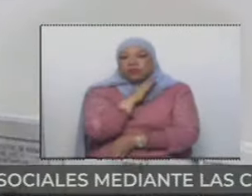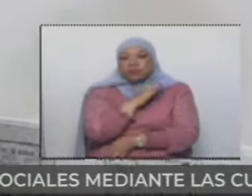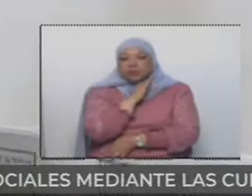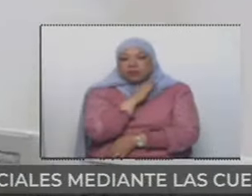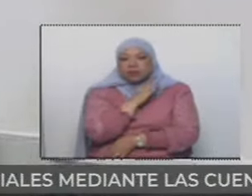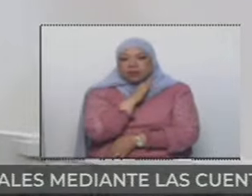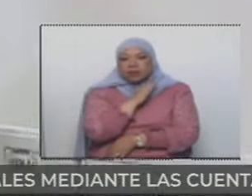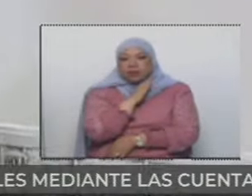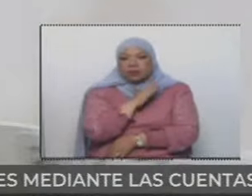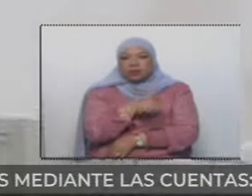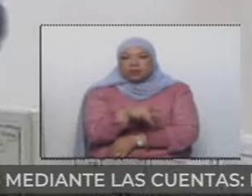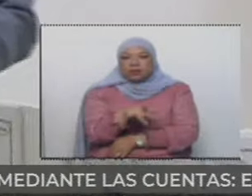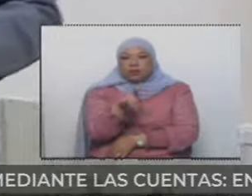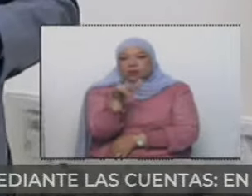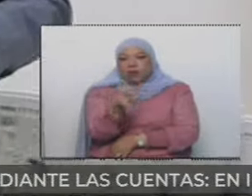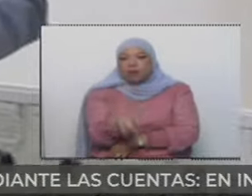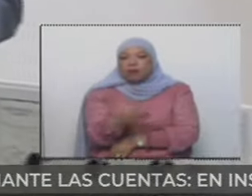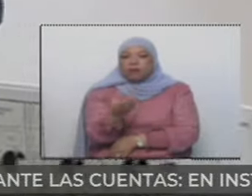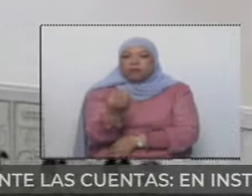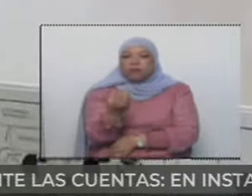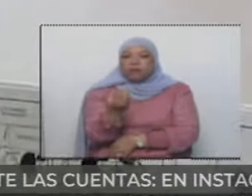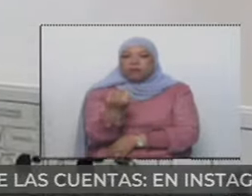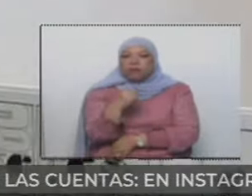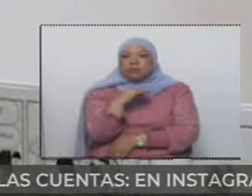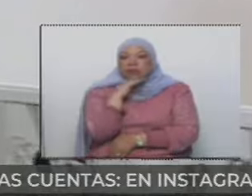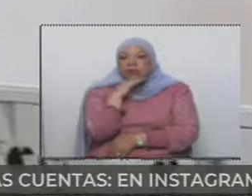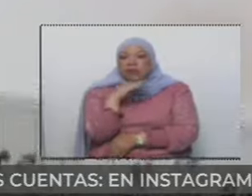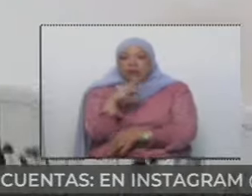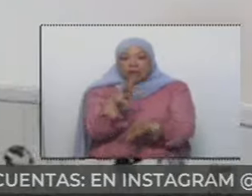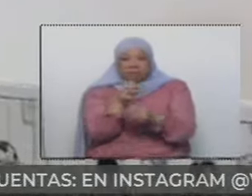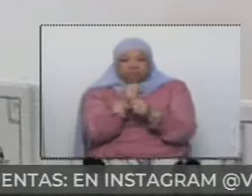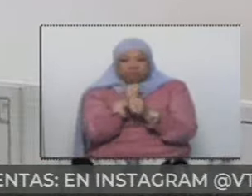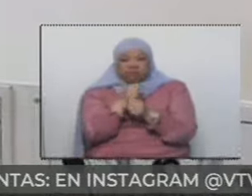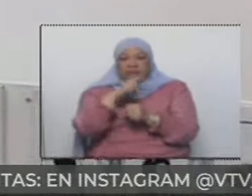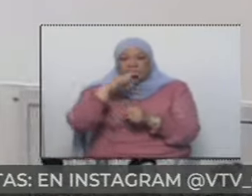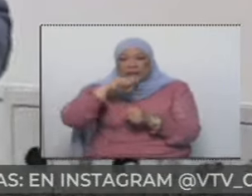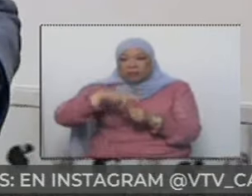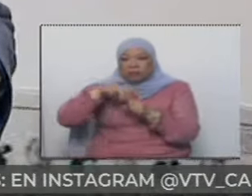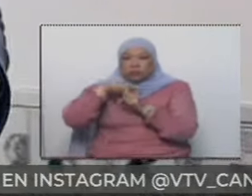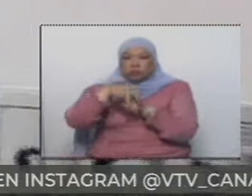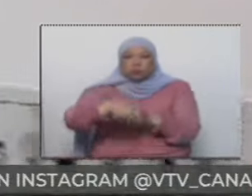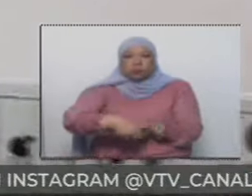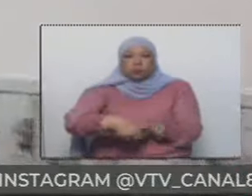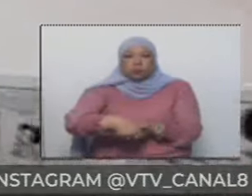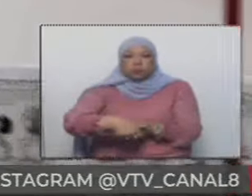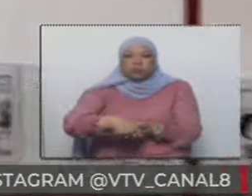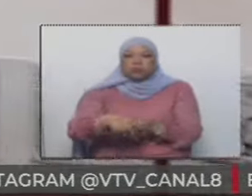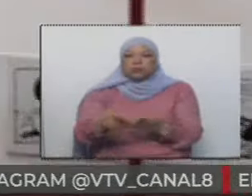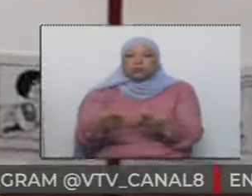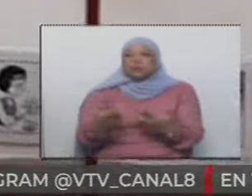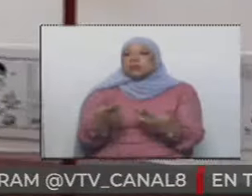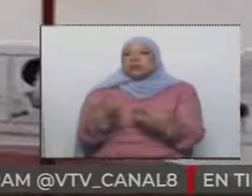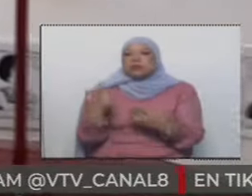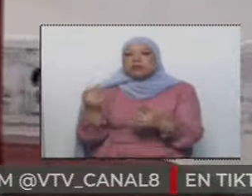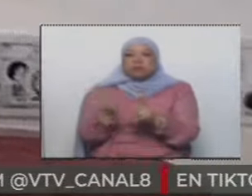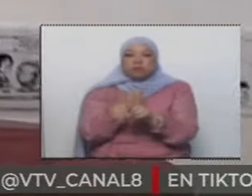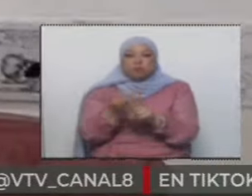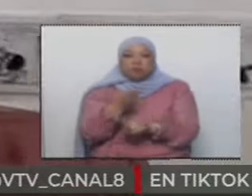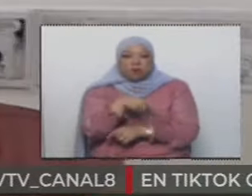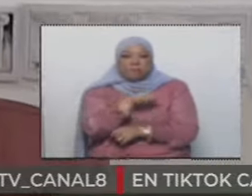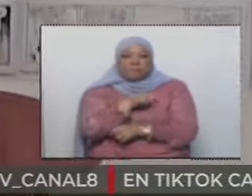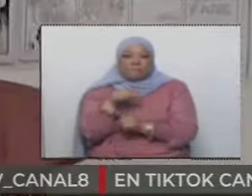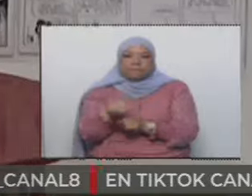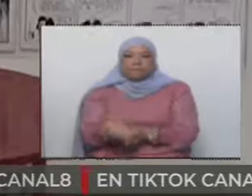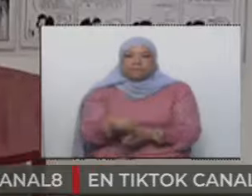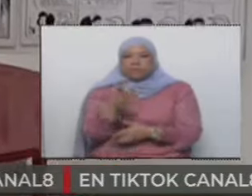Un mundo enfermo, enfermo de codicia, de avaricia, enfermo de colonialismo, aquella década de